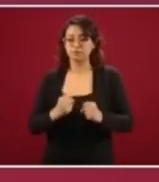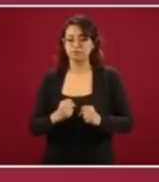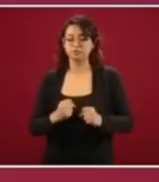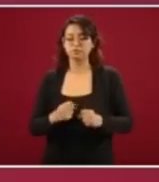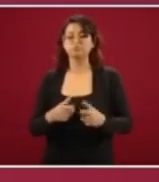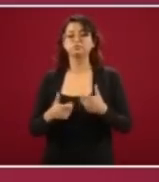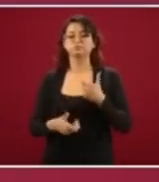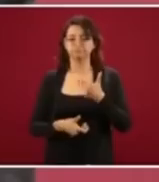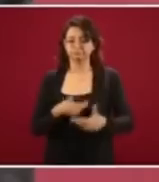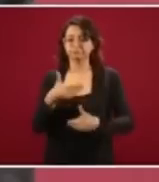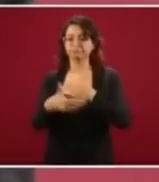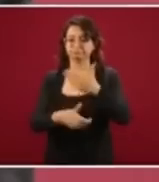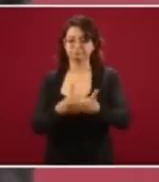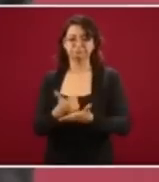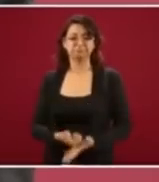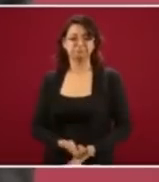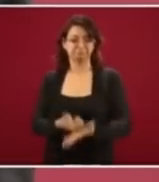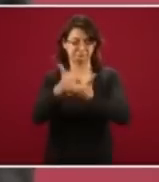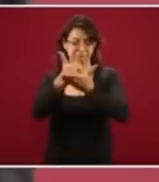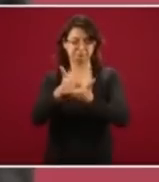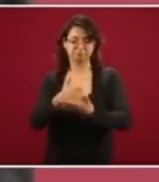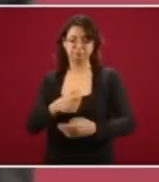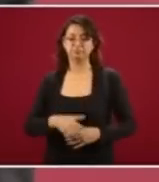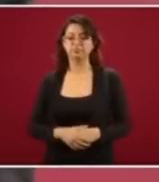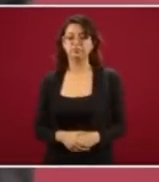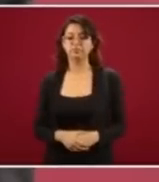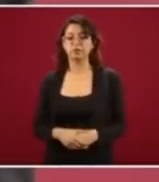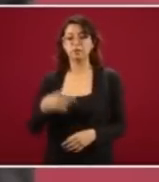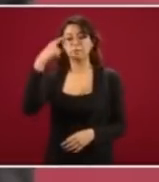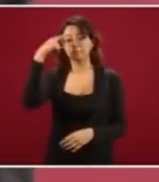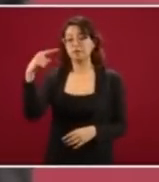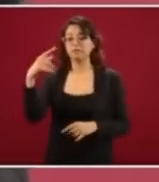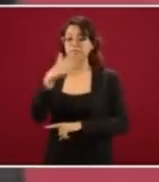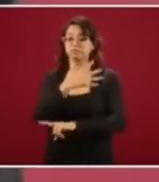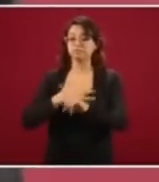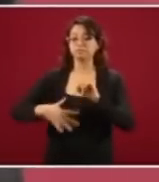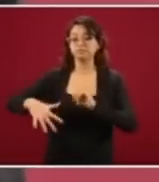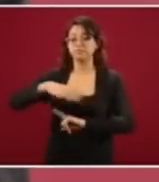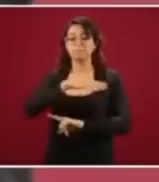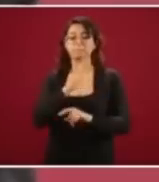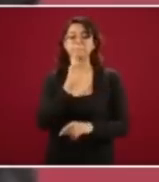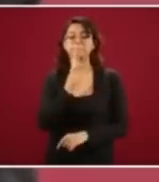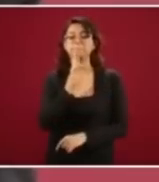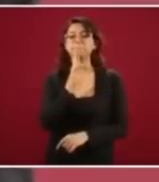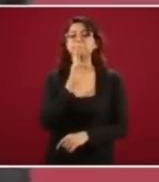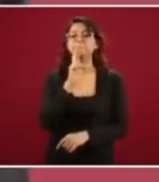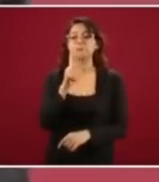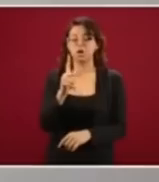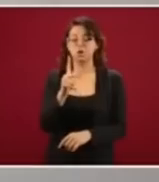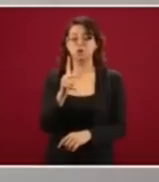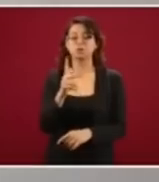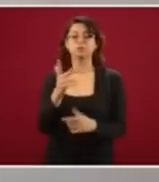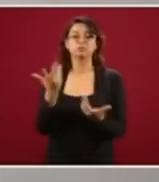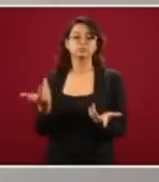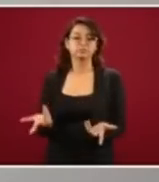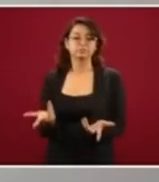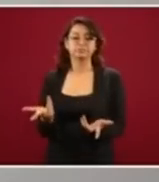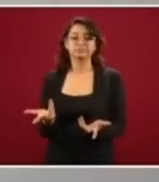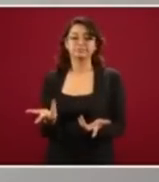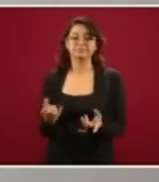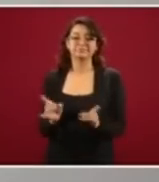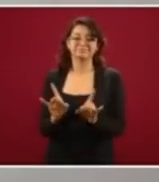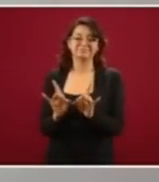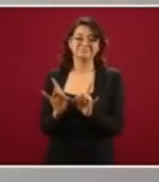y esto va a ayudarnos a tener una sociedad mejor y a que no se cometan